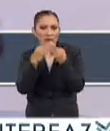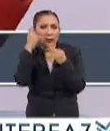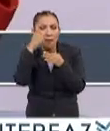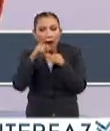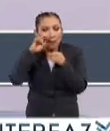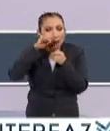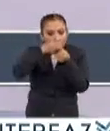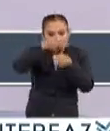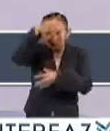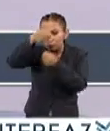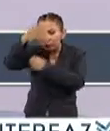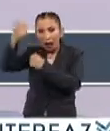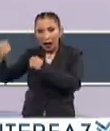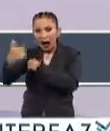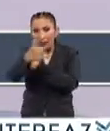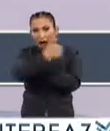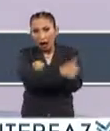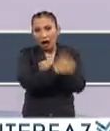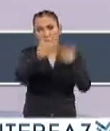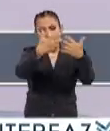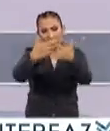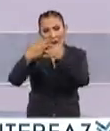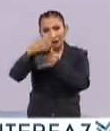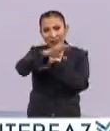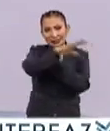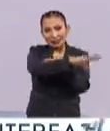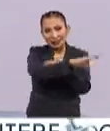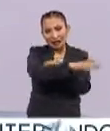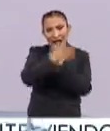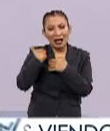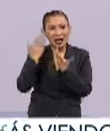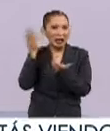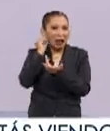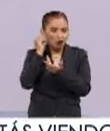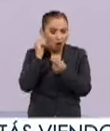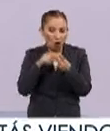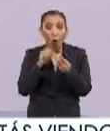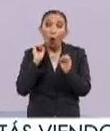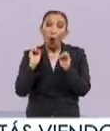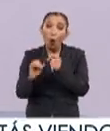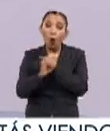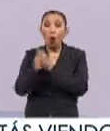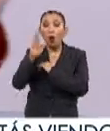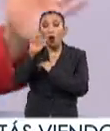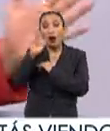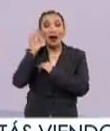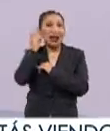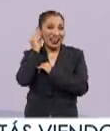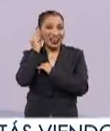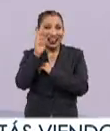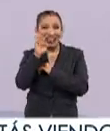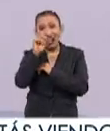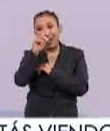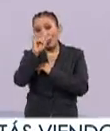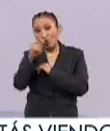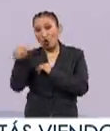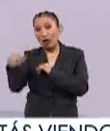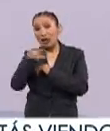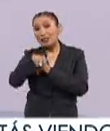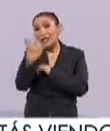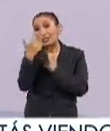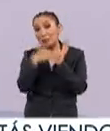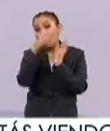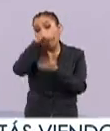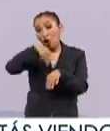a las páginas de cada una de las emisoras hertzianas, entrar al portal E-Radio, que es esta plataforma con